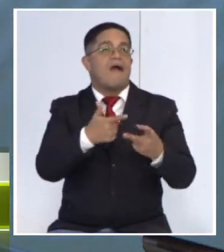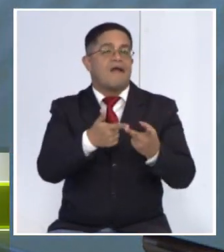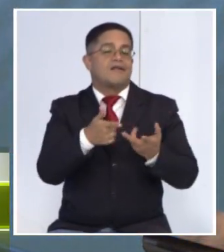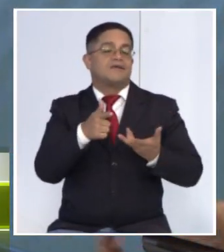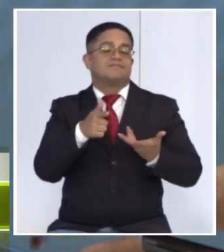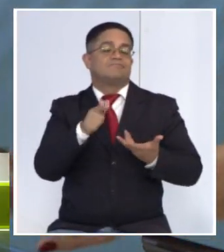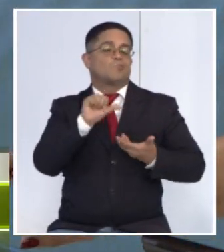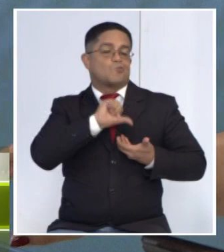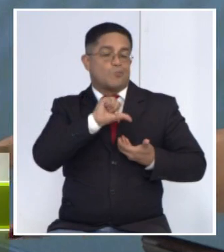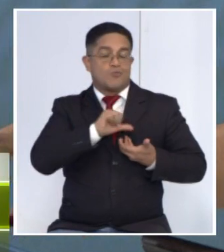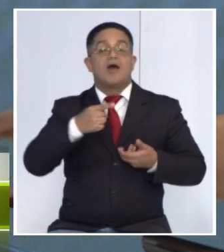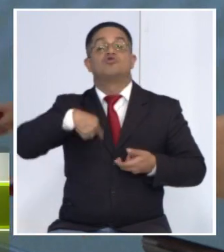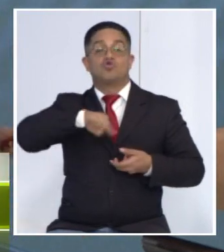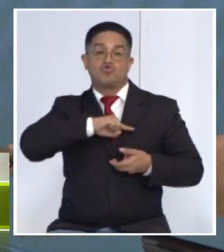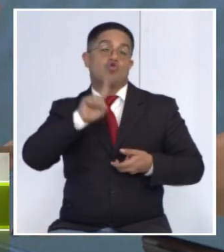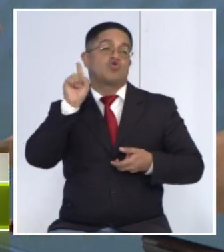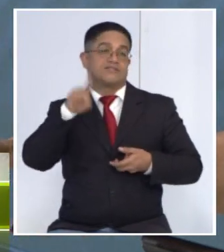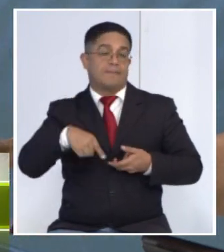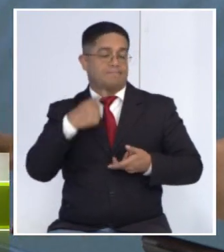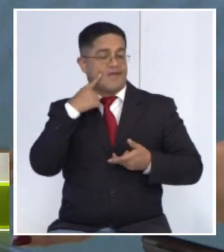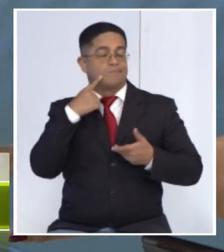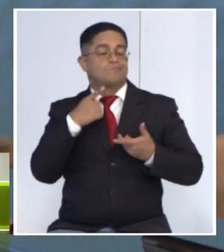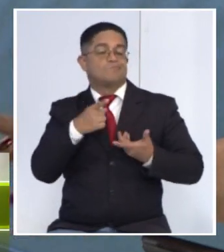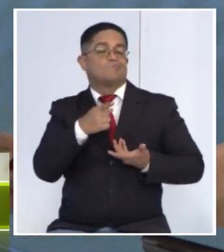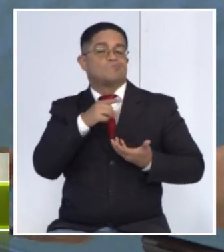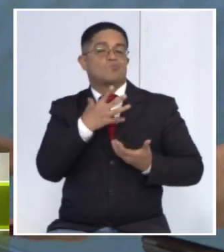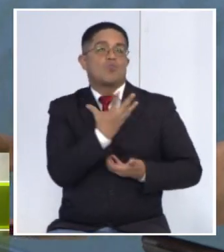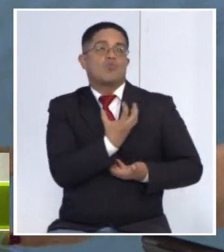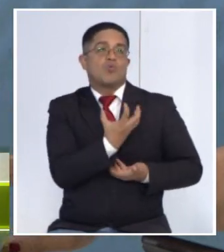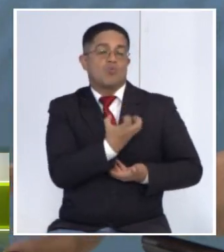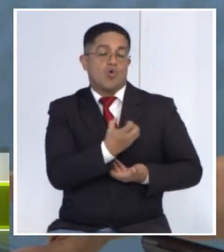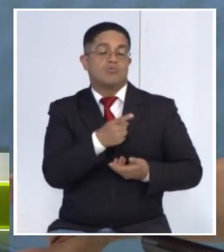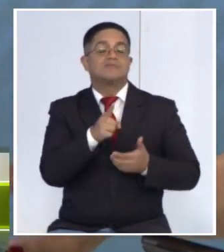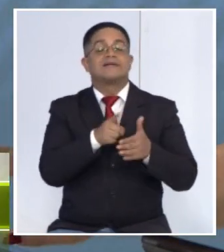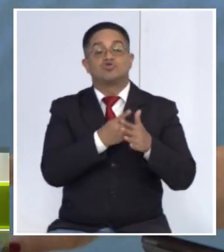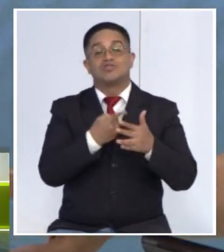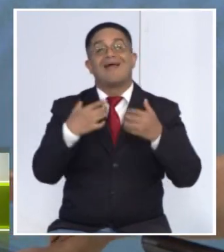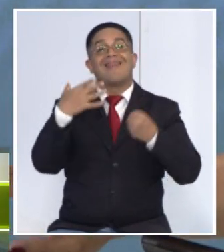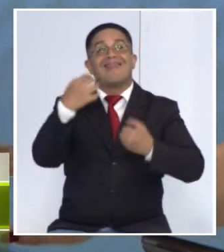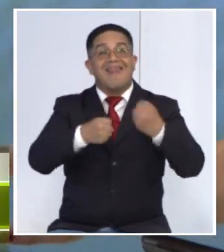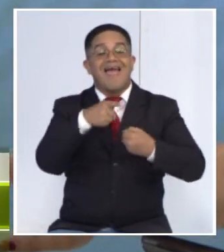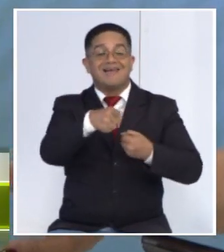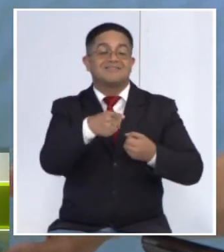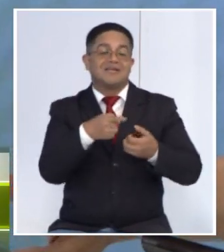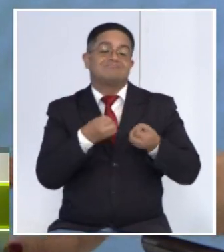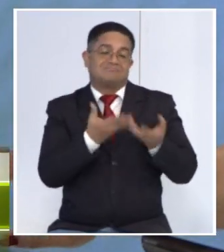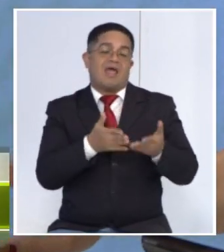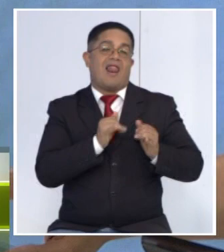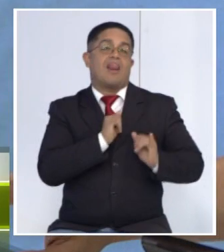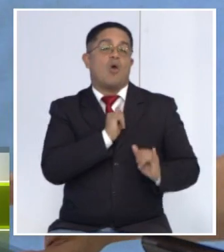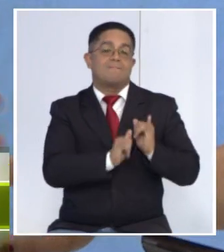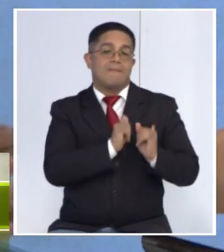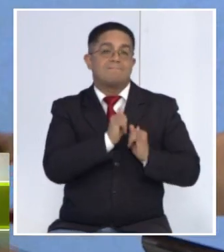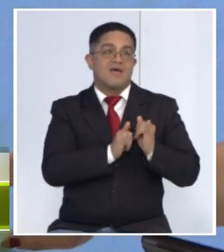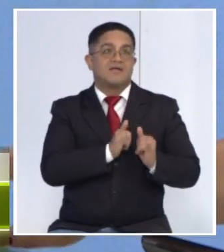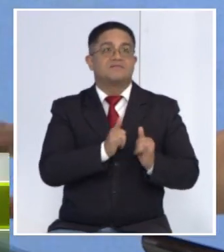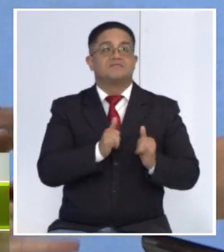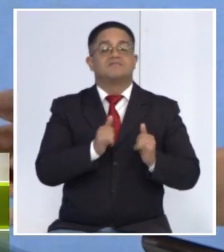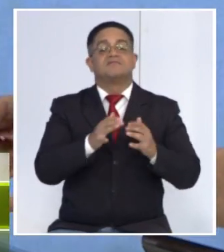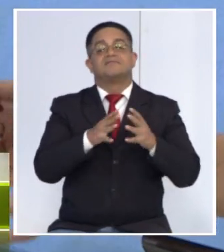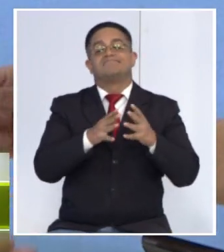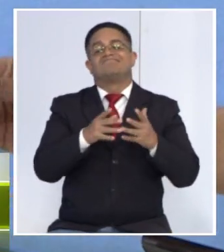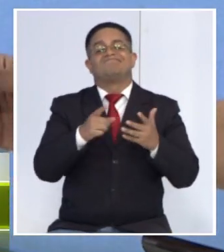y nosotros somos mamíferos también. Por lo tanto, la leche materna está diseñada para los cachorros. Tiene absolutamente todo lo que el